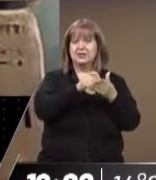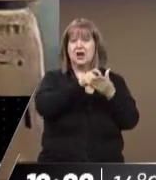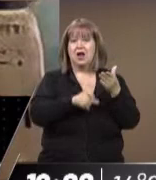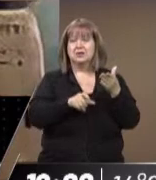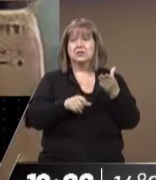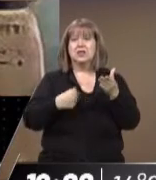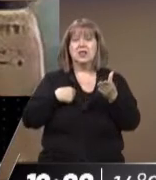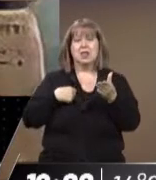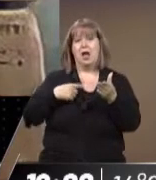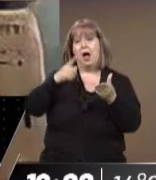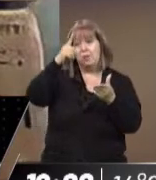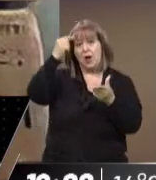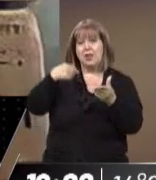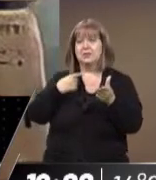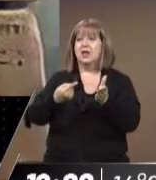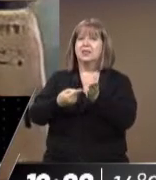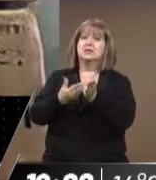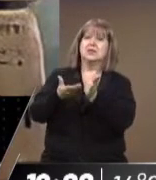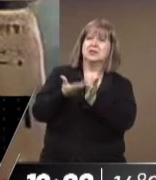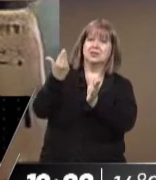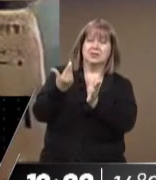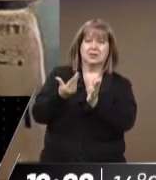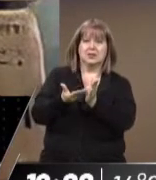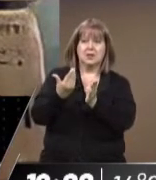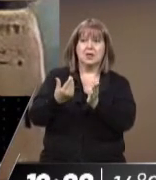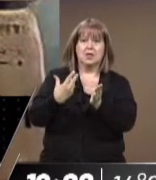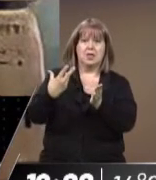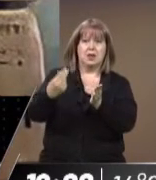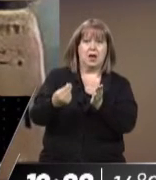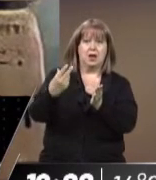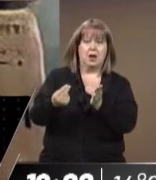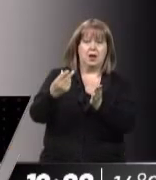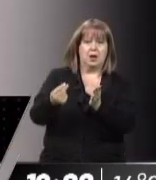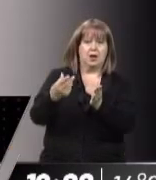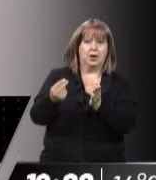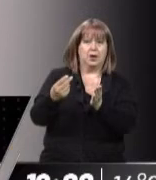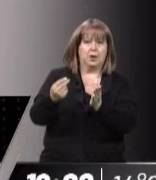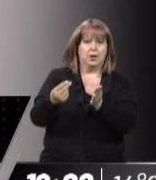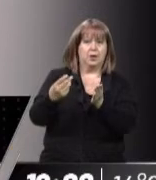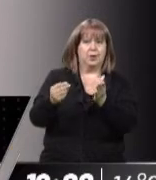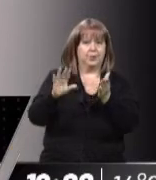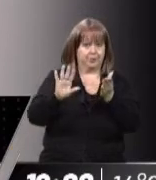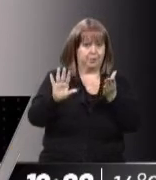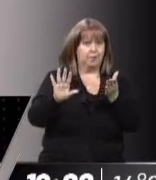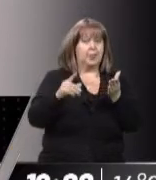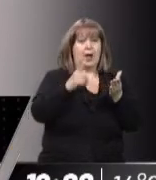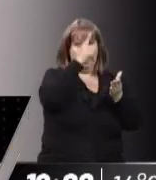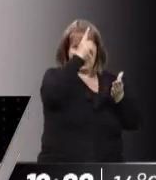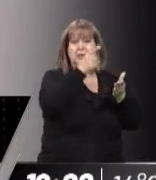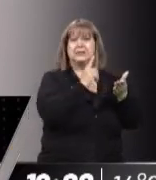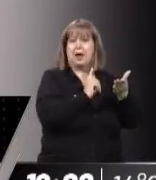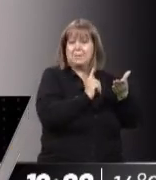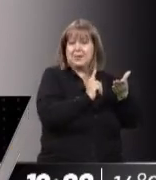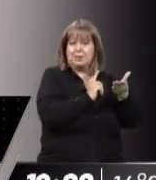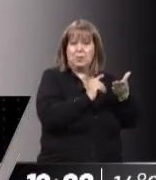el desbloqueo del celular, ella se negó a realizarlo y sin embargo se pudo lograr ingresar igual a lo que